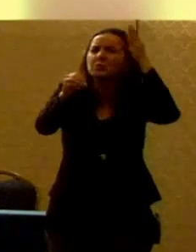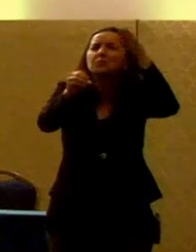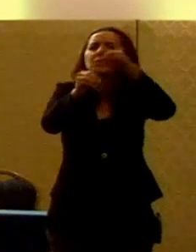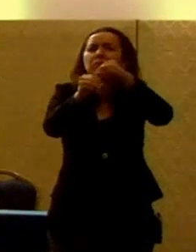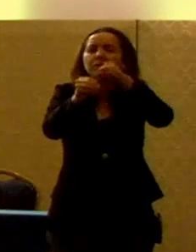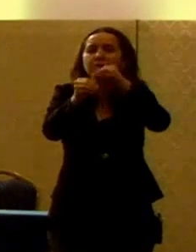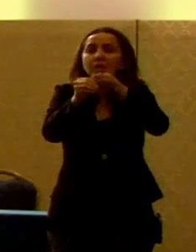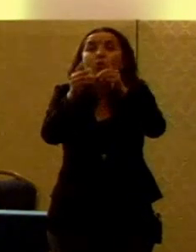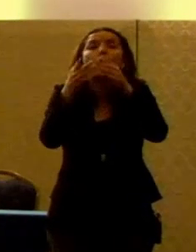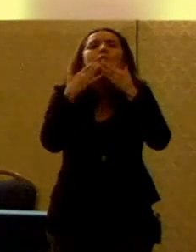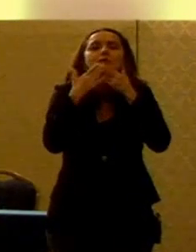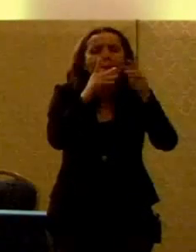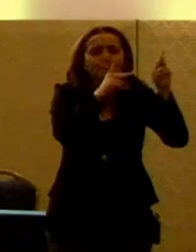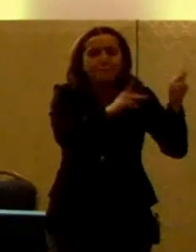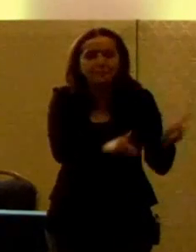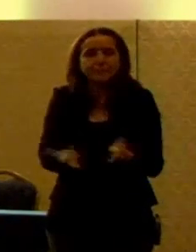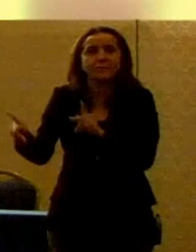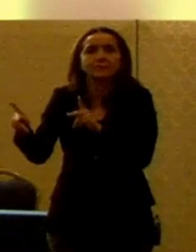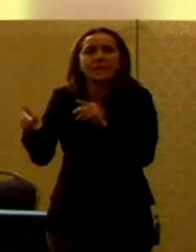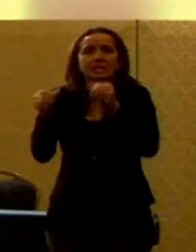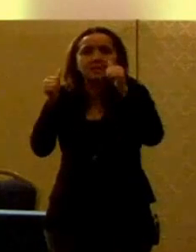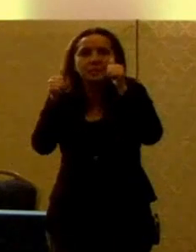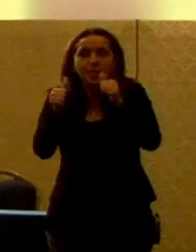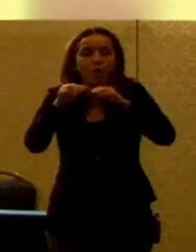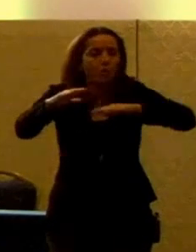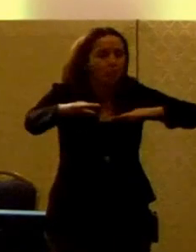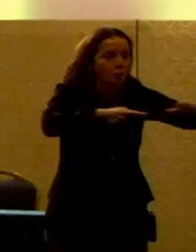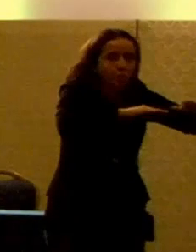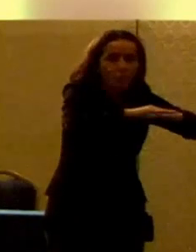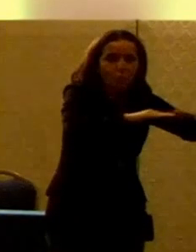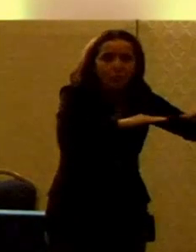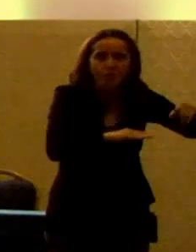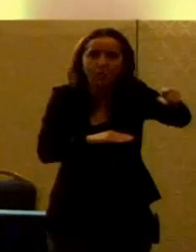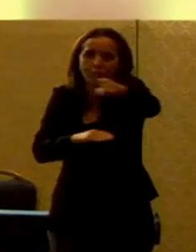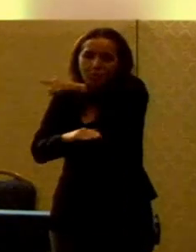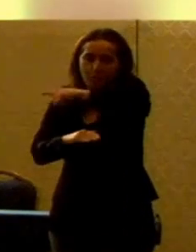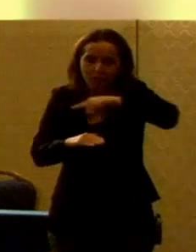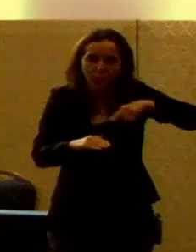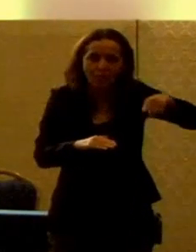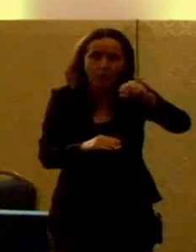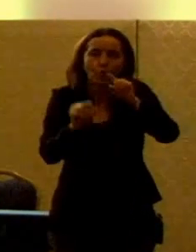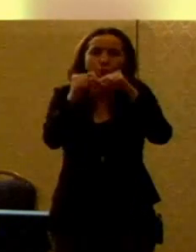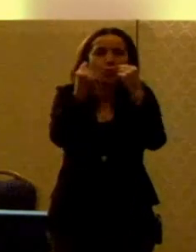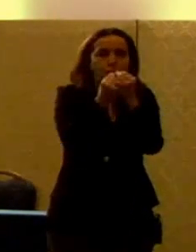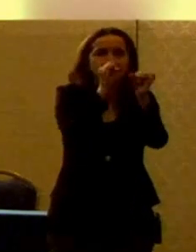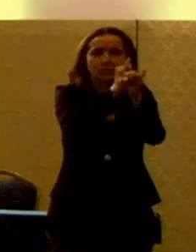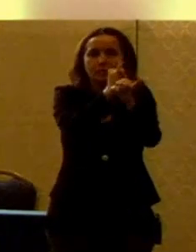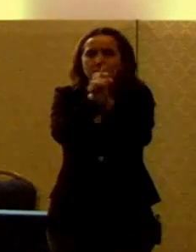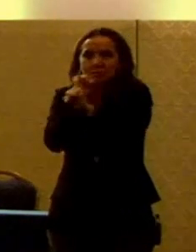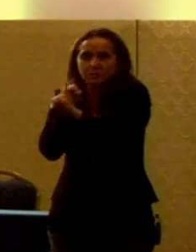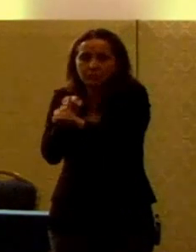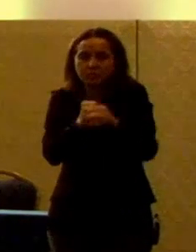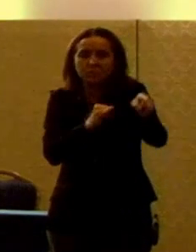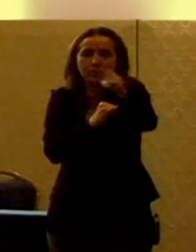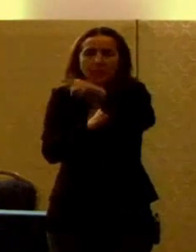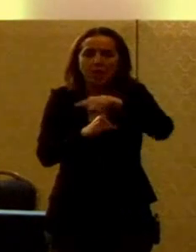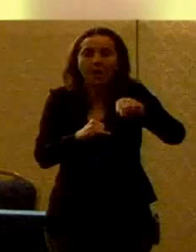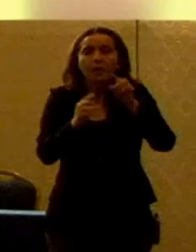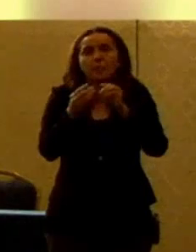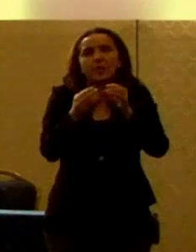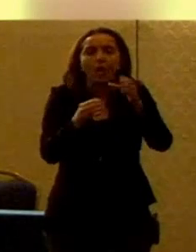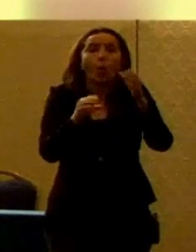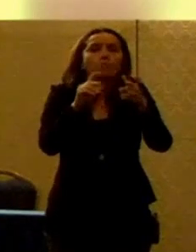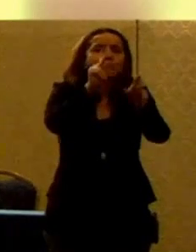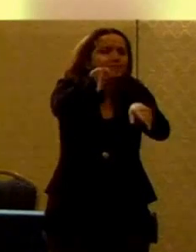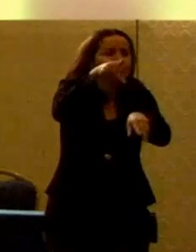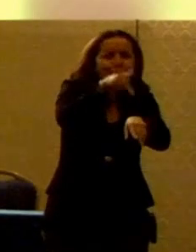un planteamiento con una buena coordinación interinstitucional, como ya se ha mencionado, por una parte académicos especializados